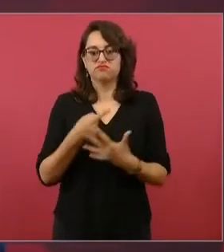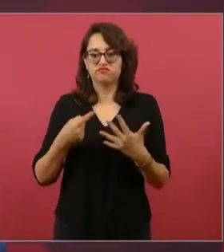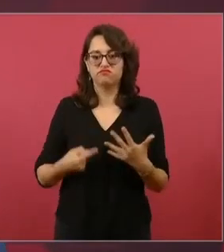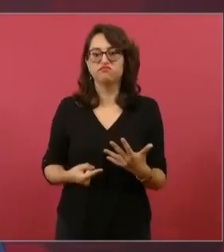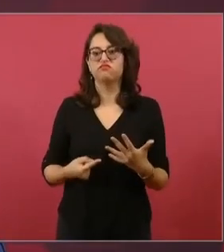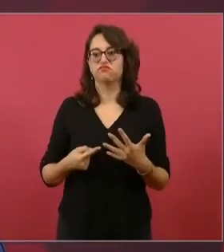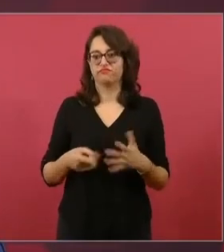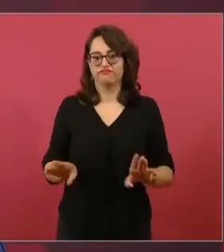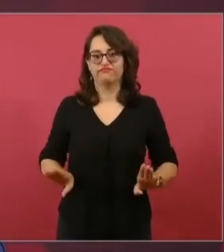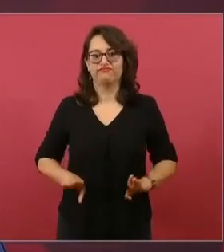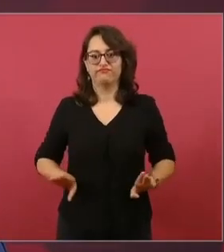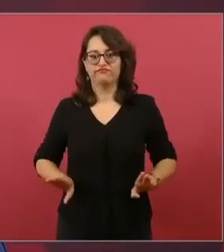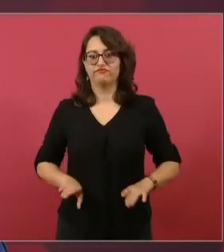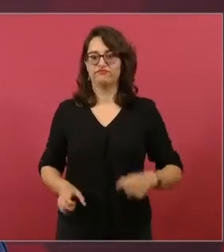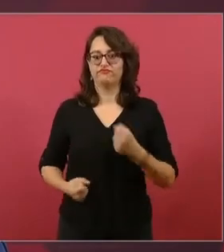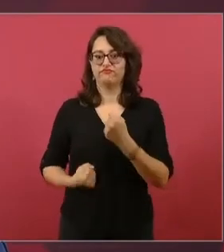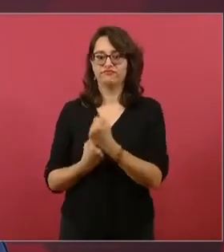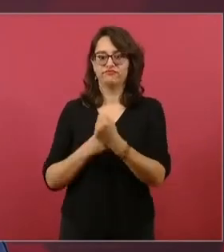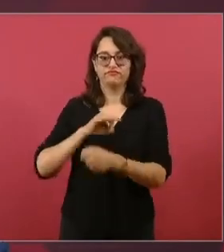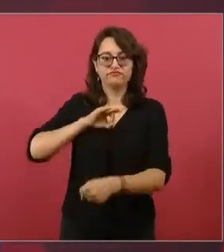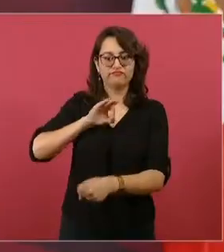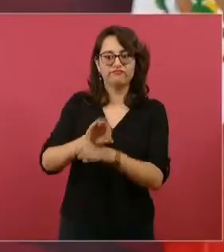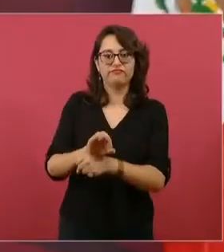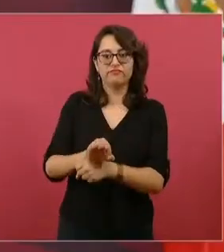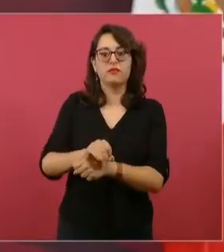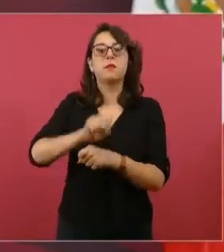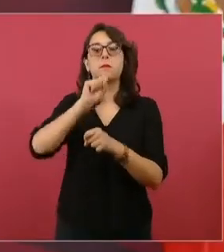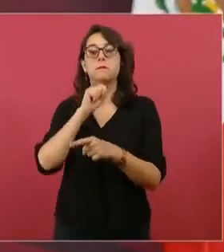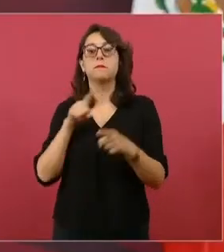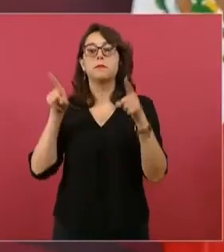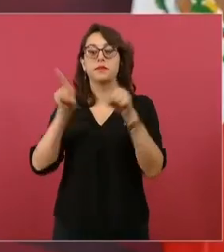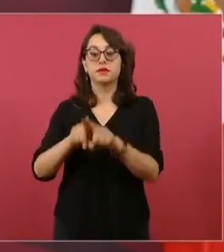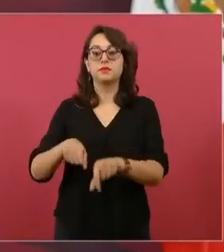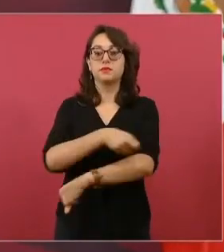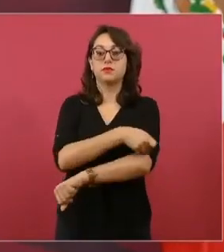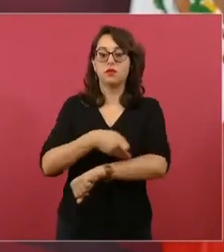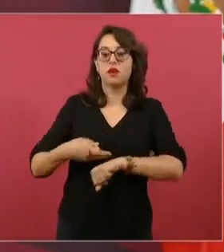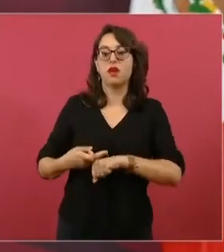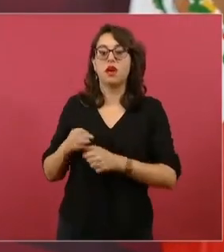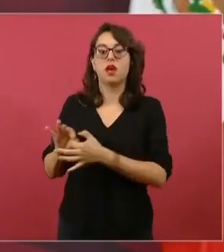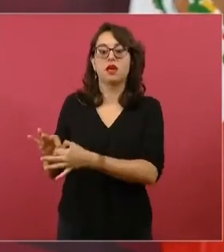familias mexicanas. La familia es